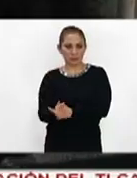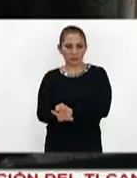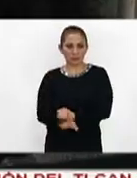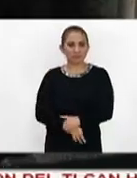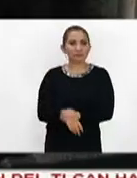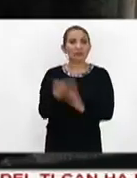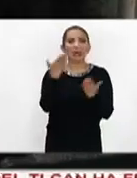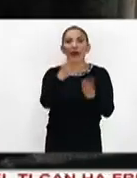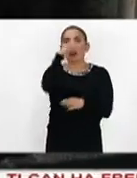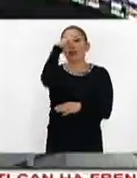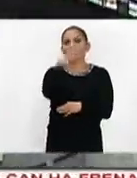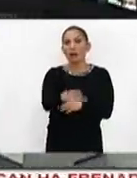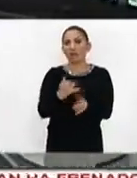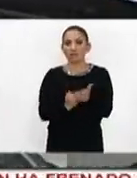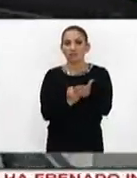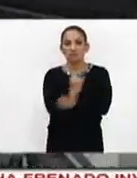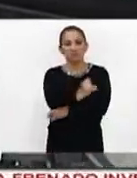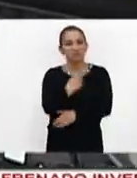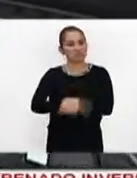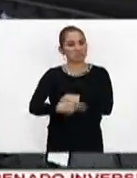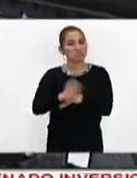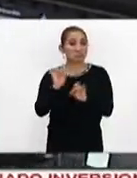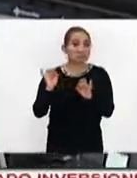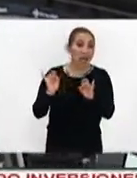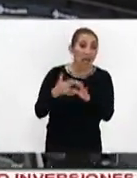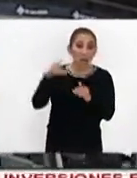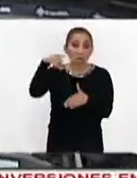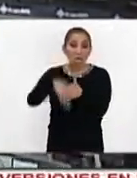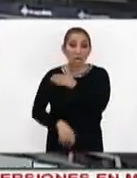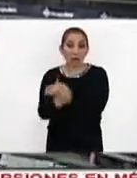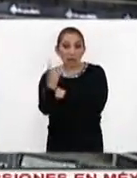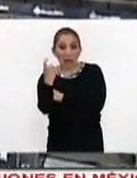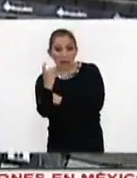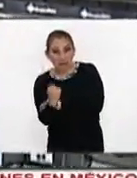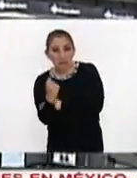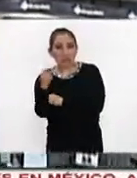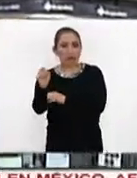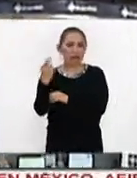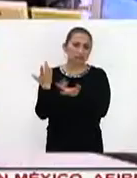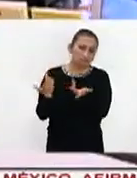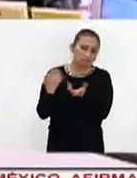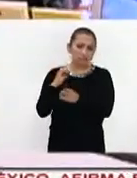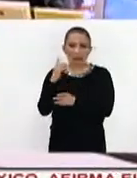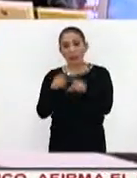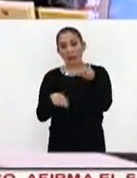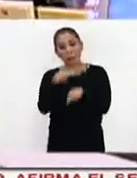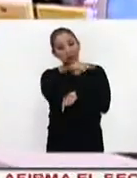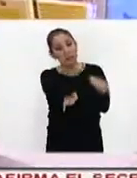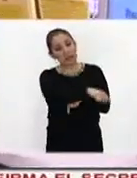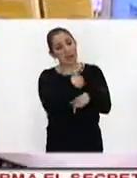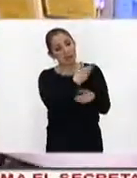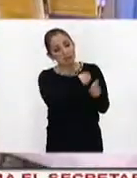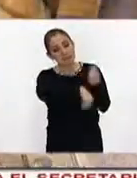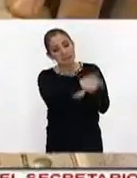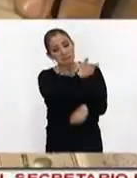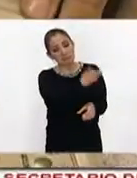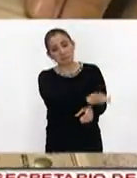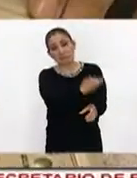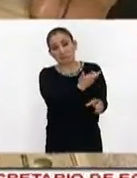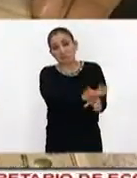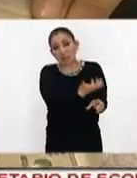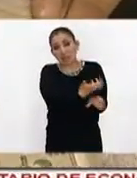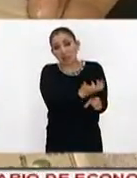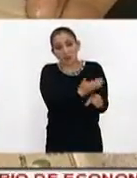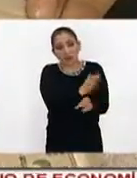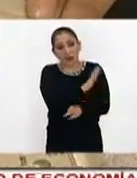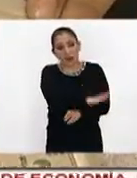5.55%. El Banco de México determinó que el riesgo de una mayor depreciación del peso está sujeto a las políticas monetarias de Estados Unidos y